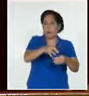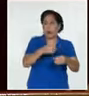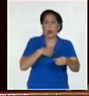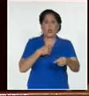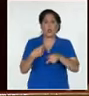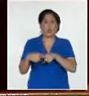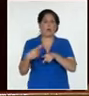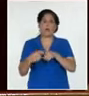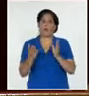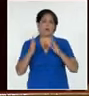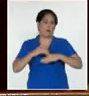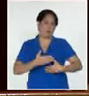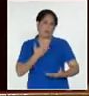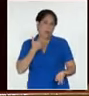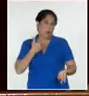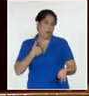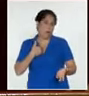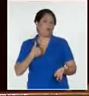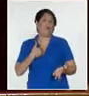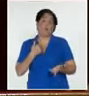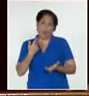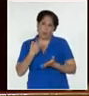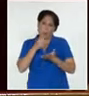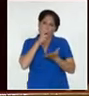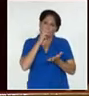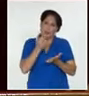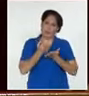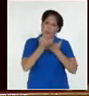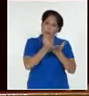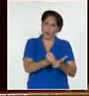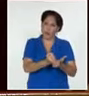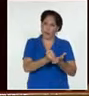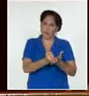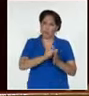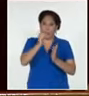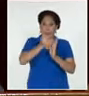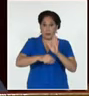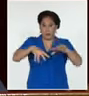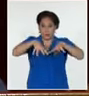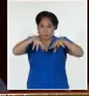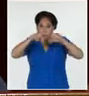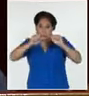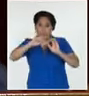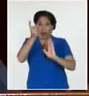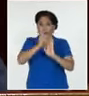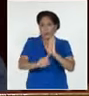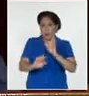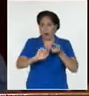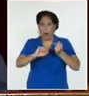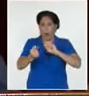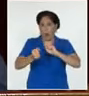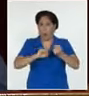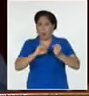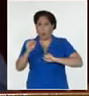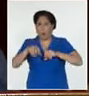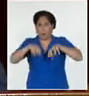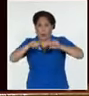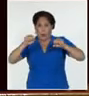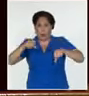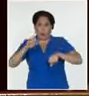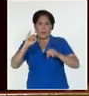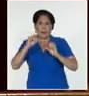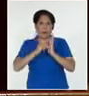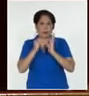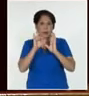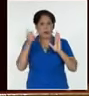este movimiento que no lo han hecho. En el ahorro de energía, pese a su contribución principalmente